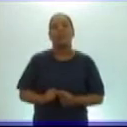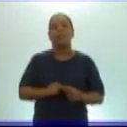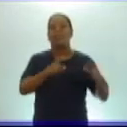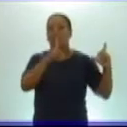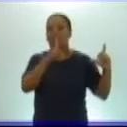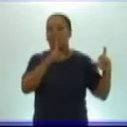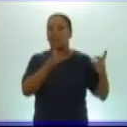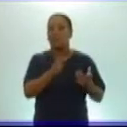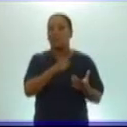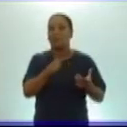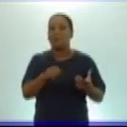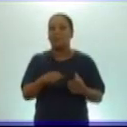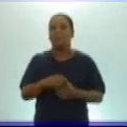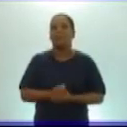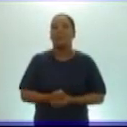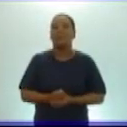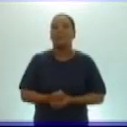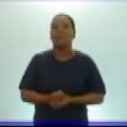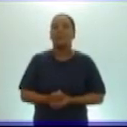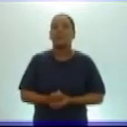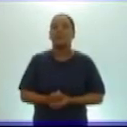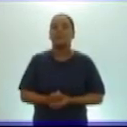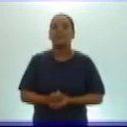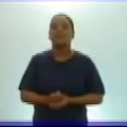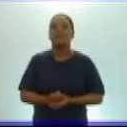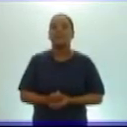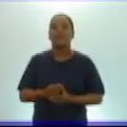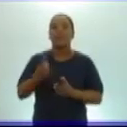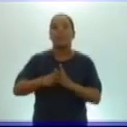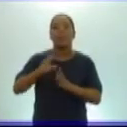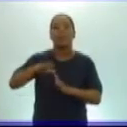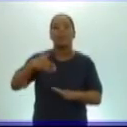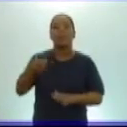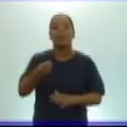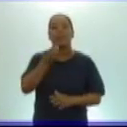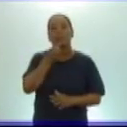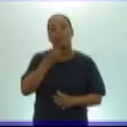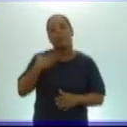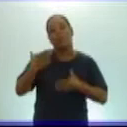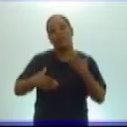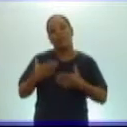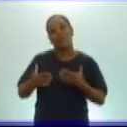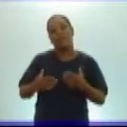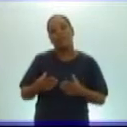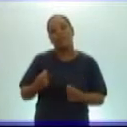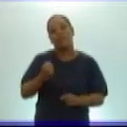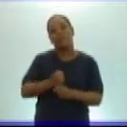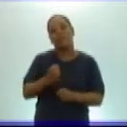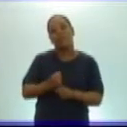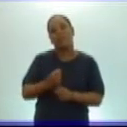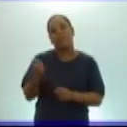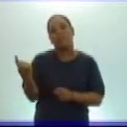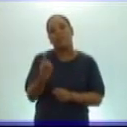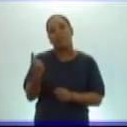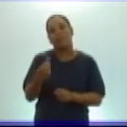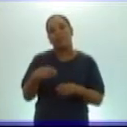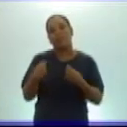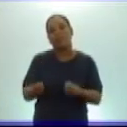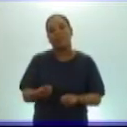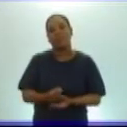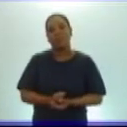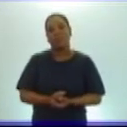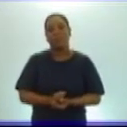es decir, tomen nota de que tienen que consultar esa figura para que después puedan realizar la actividad independiente que les propongo.